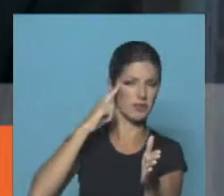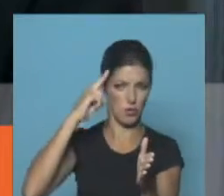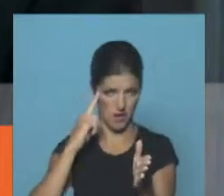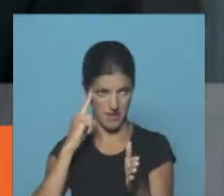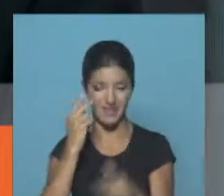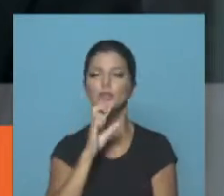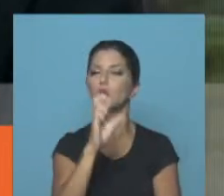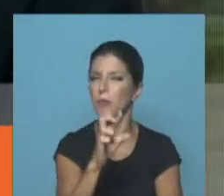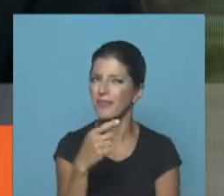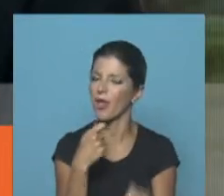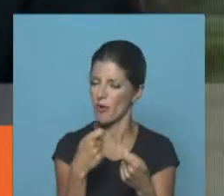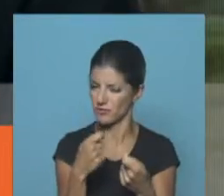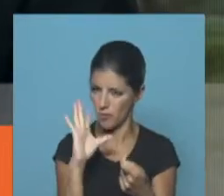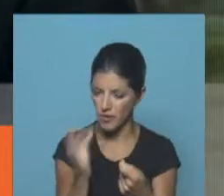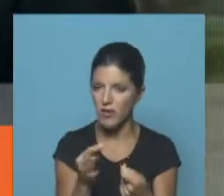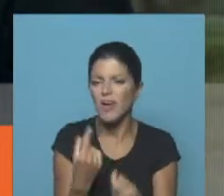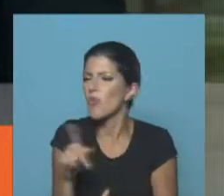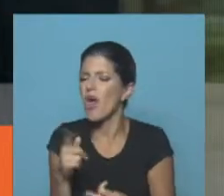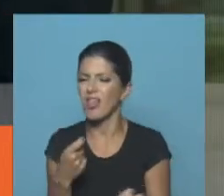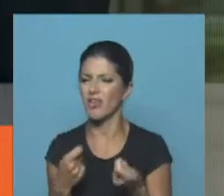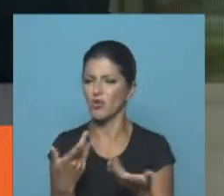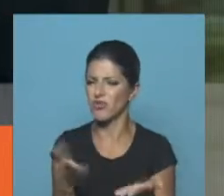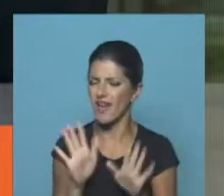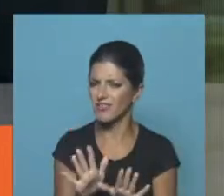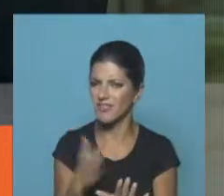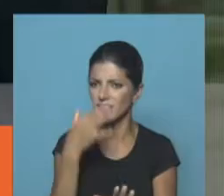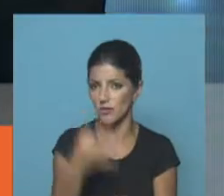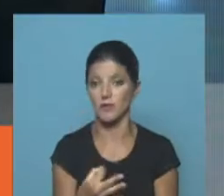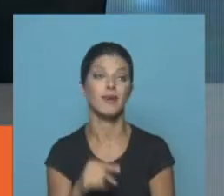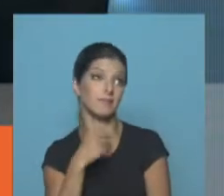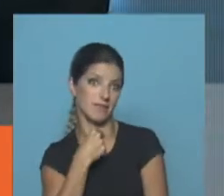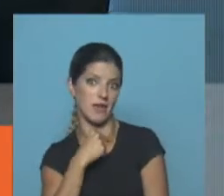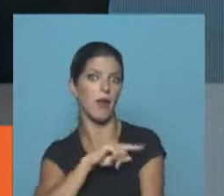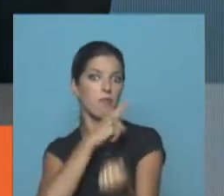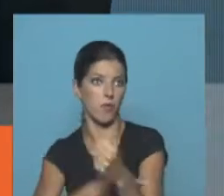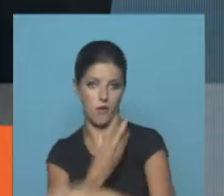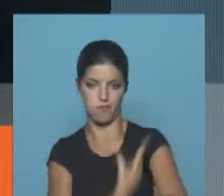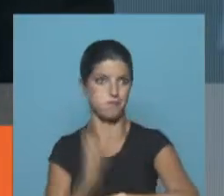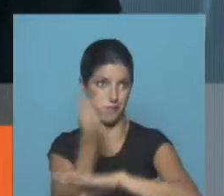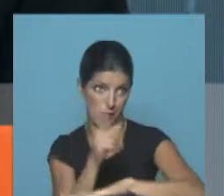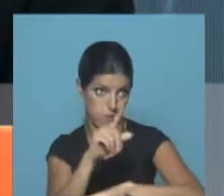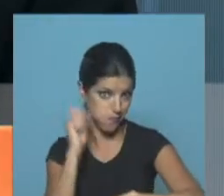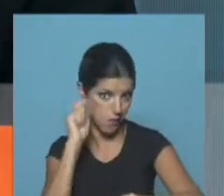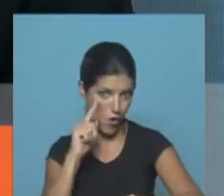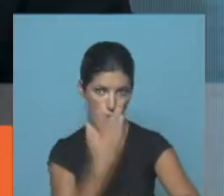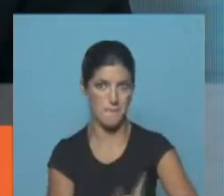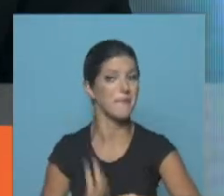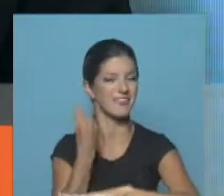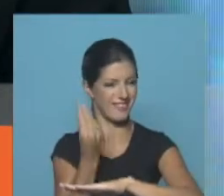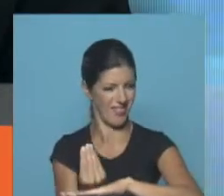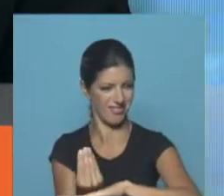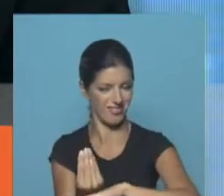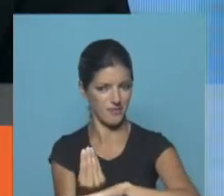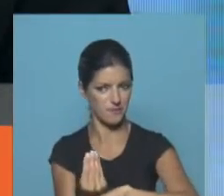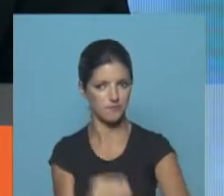¿Cuál es el negocio? No, el negocio es tratar de llegar al poder, que fue lo que hizo, Trump tuvo la sensibilidad de